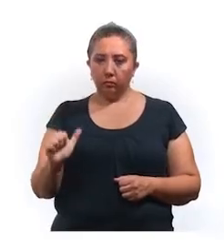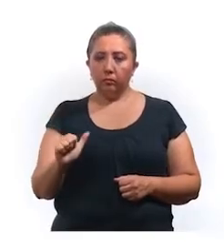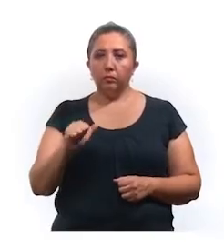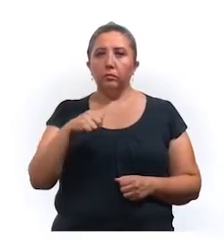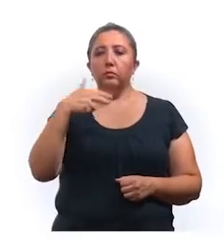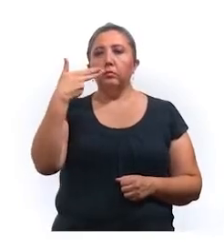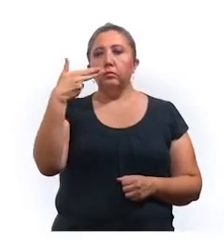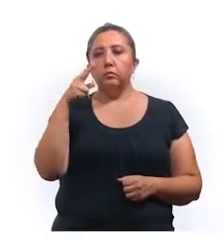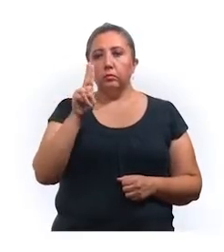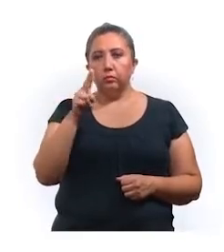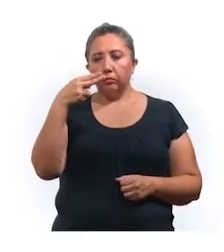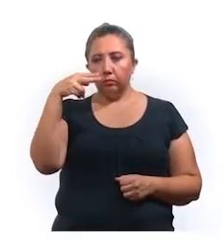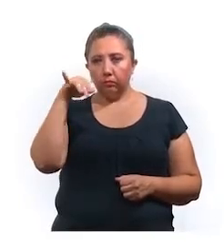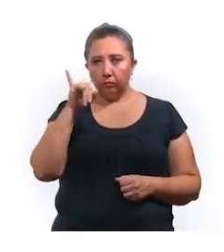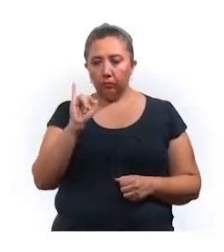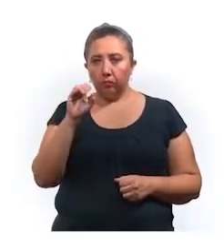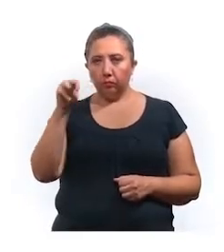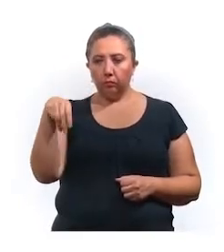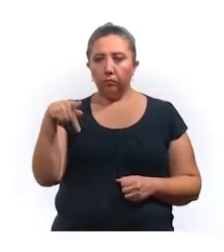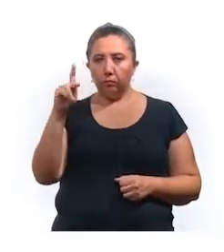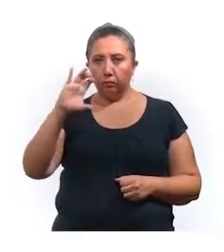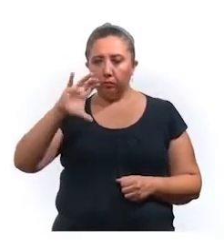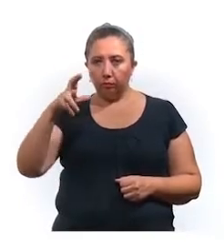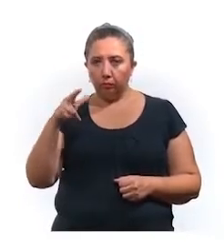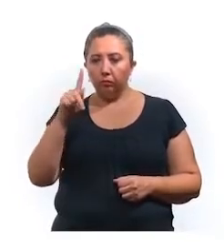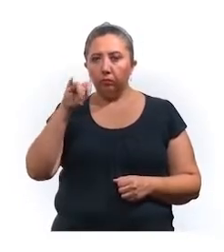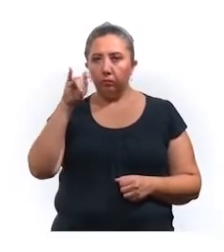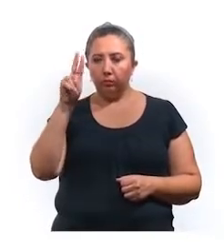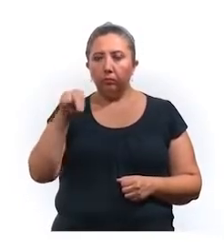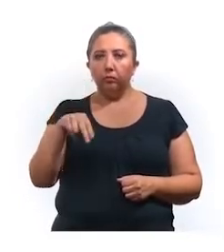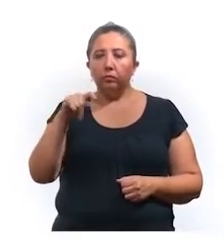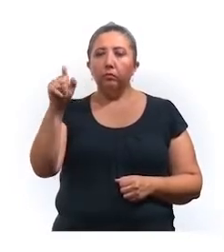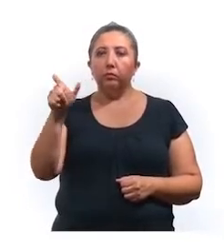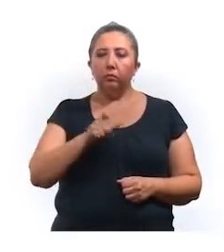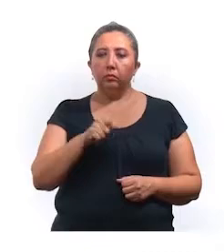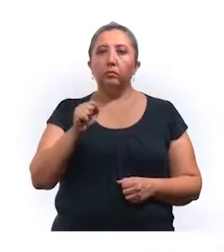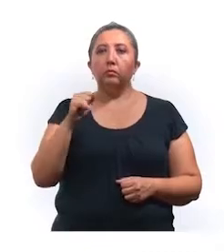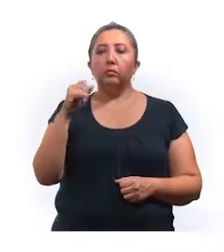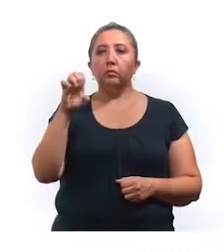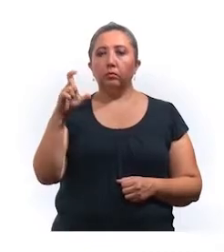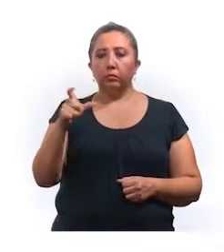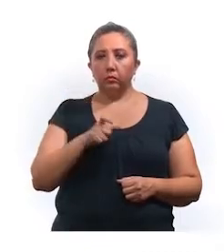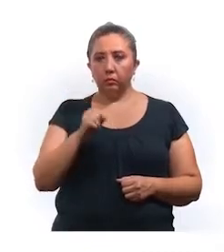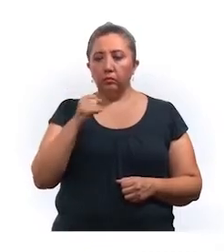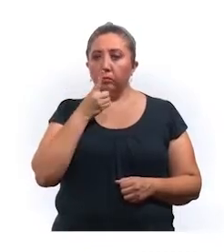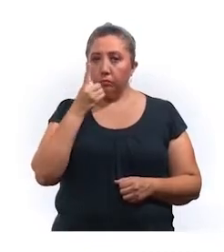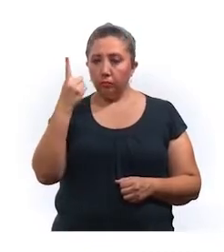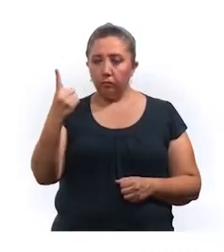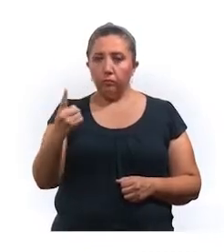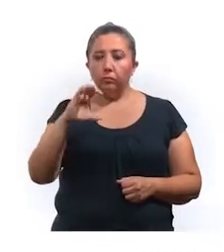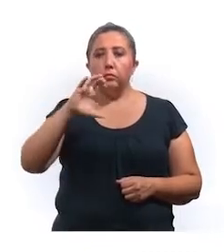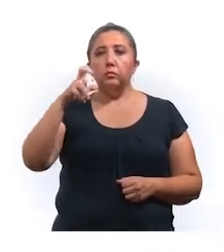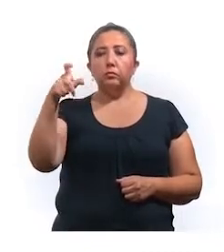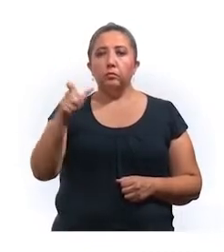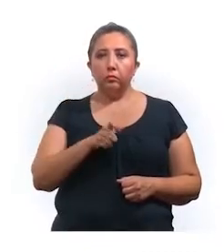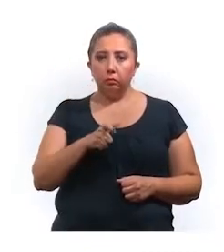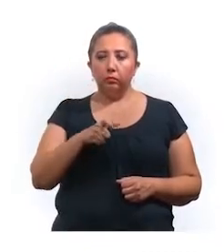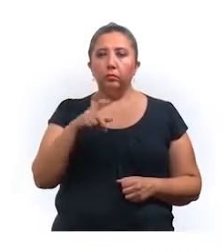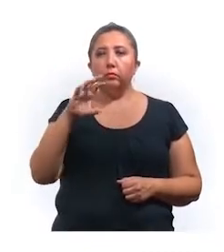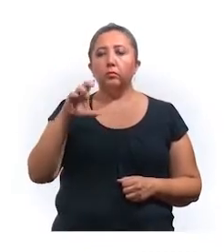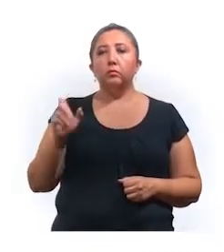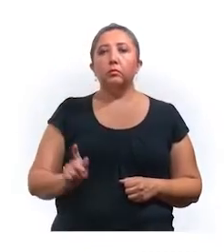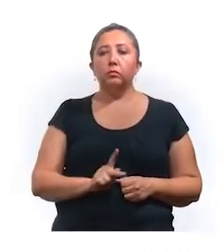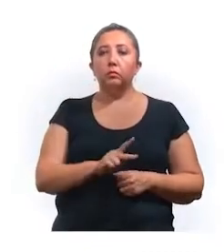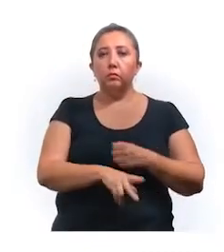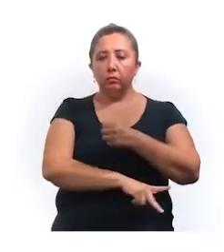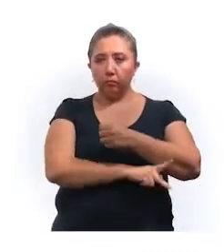Chancom, Jují, Mocochá, Sutzal, Tinum, Tixpehual y Yaxcucul, 1 en Chemash,